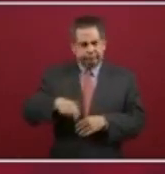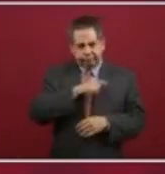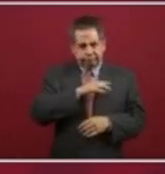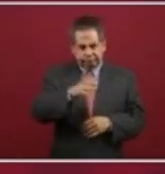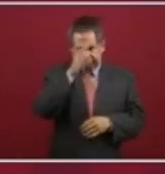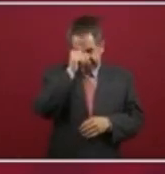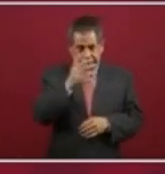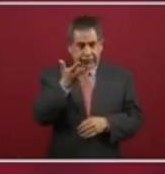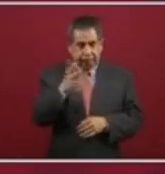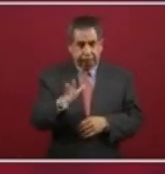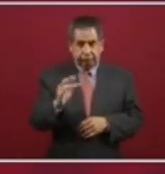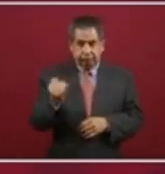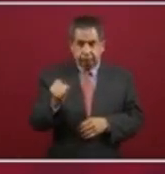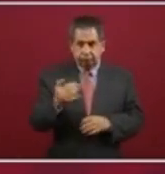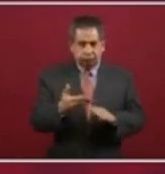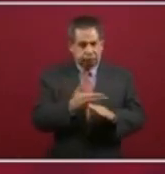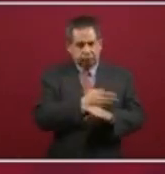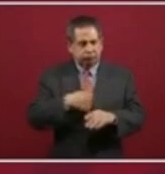junio